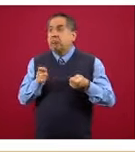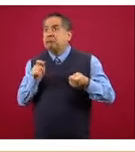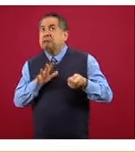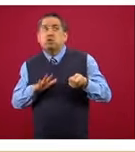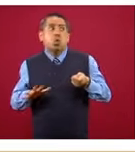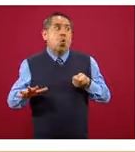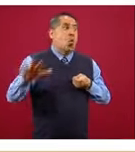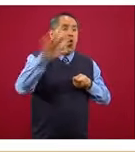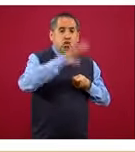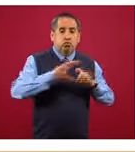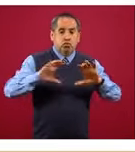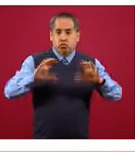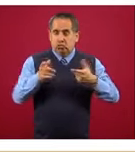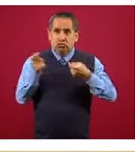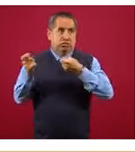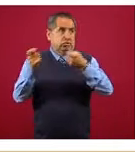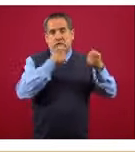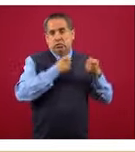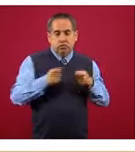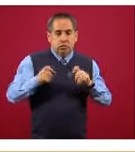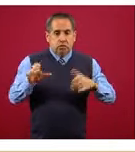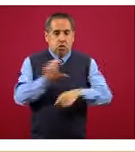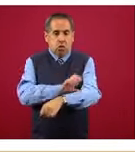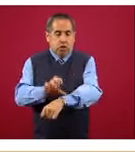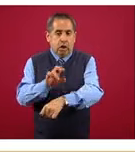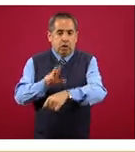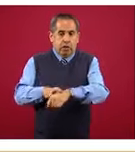centros reguladores no existía en este